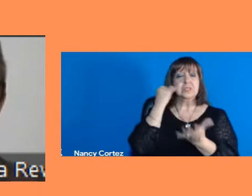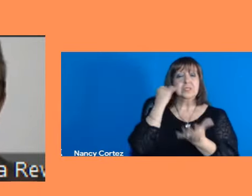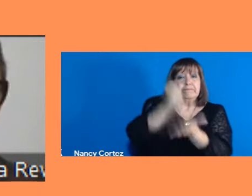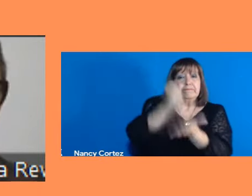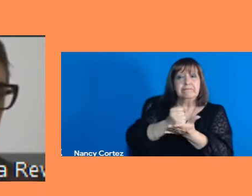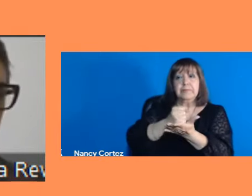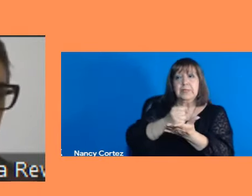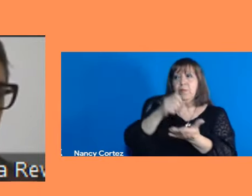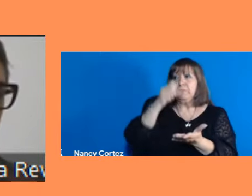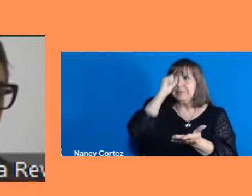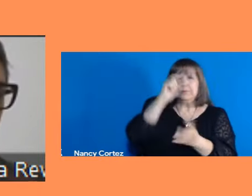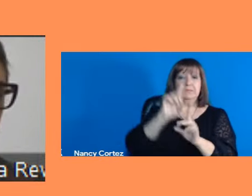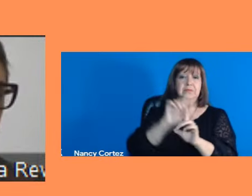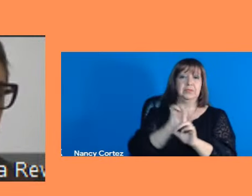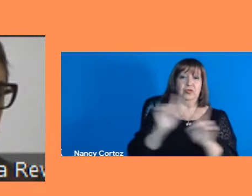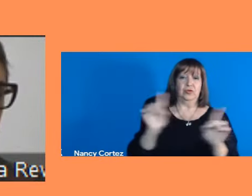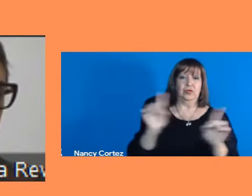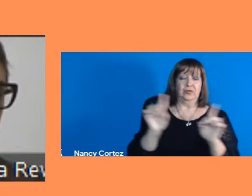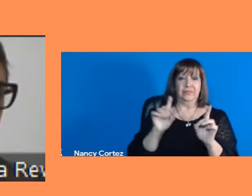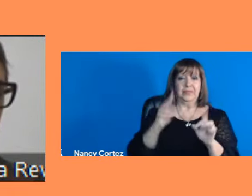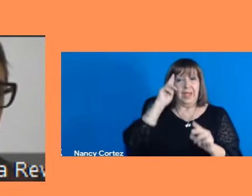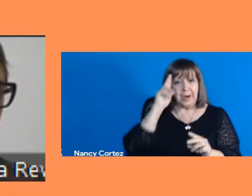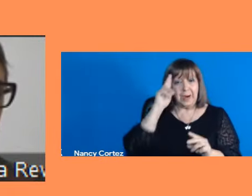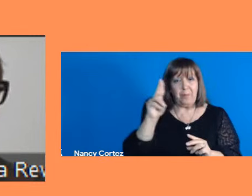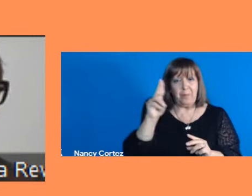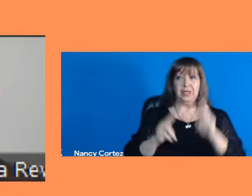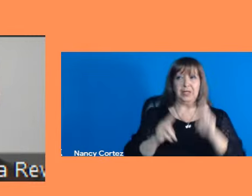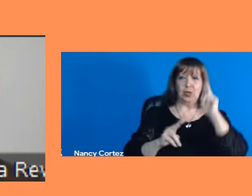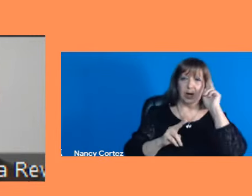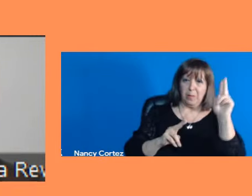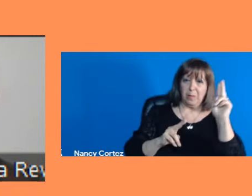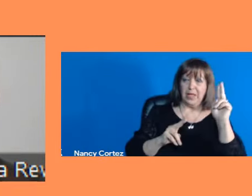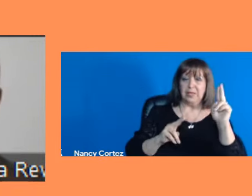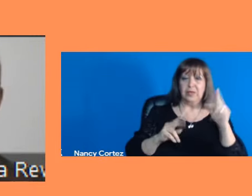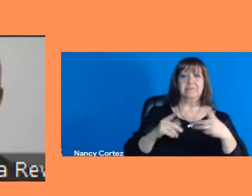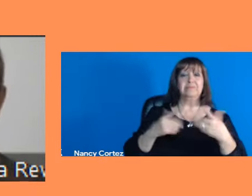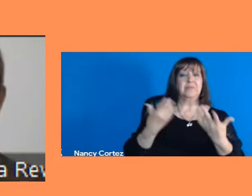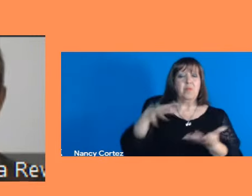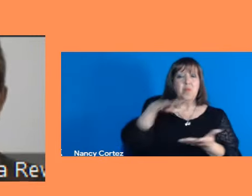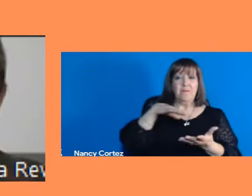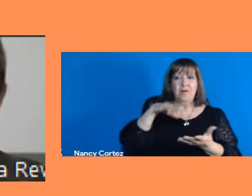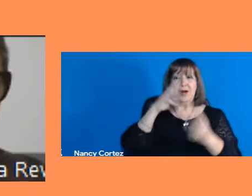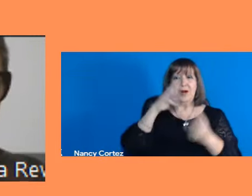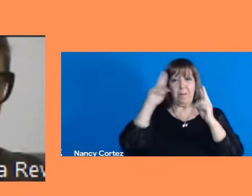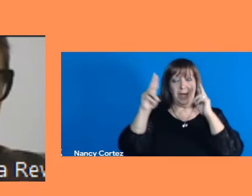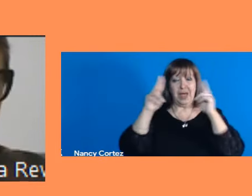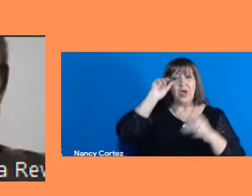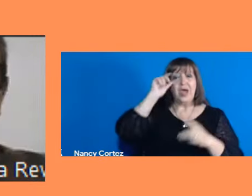la soberanía de los pueblos, es la ESI nuestra revolución.